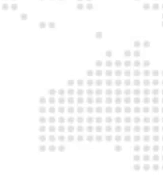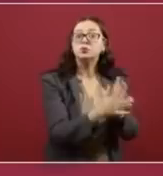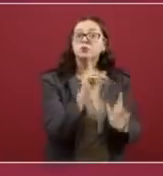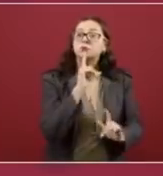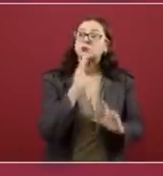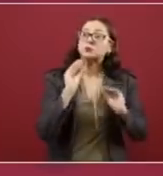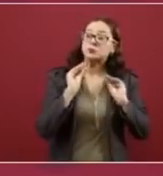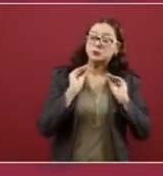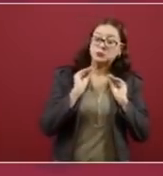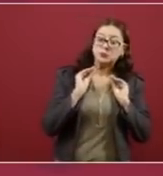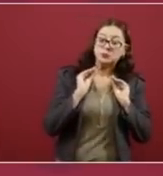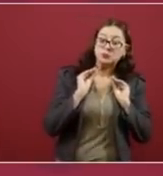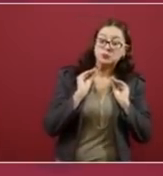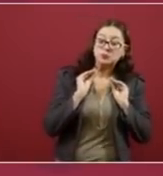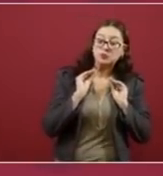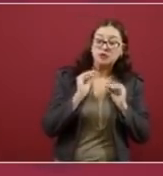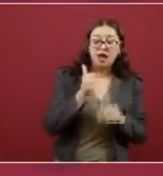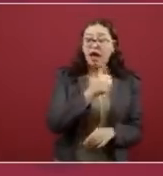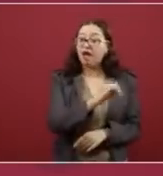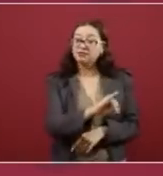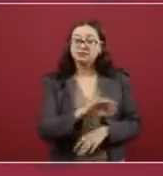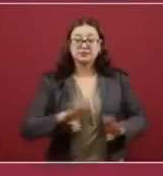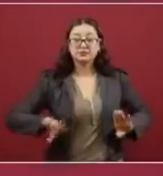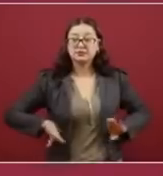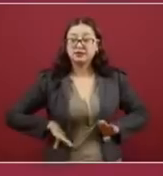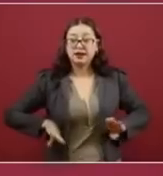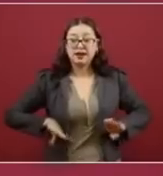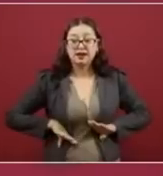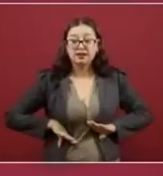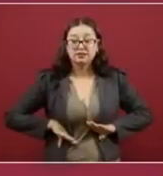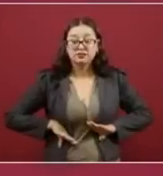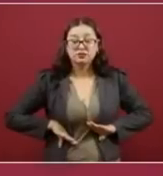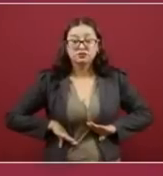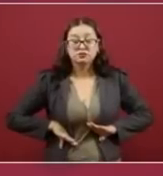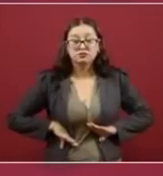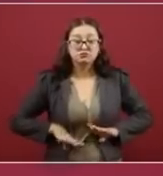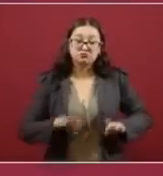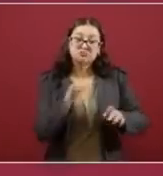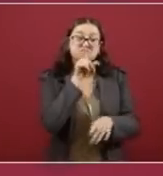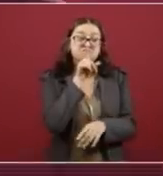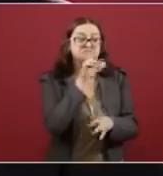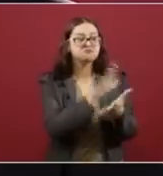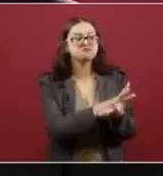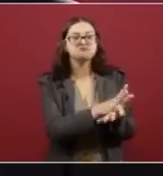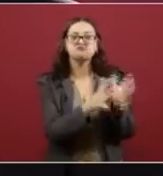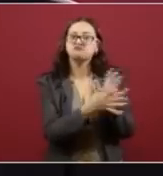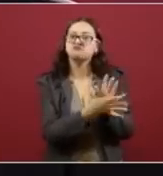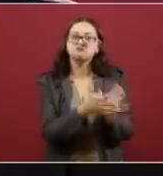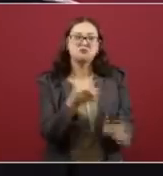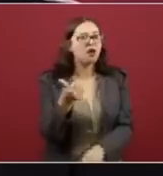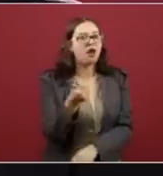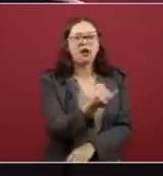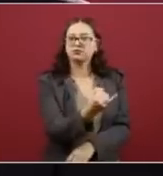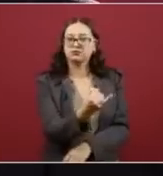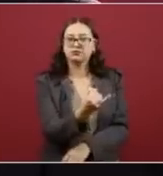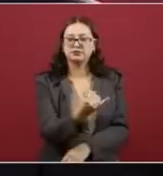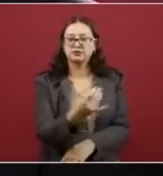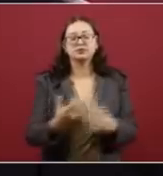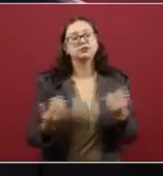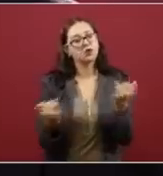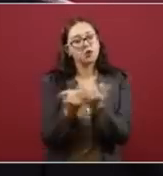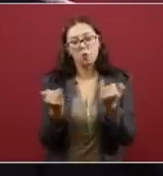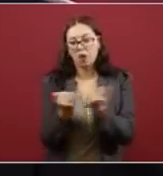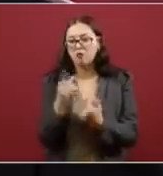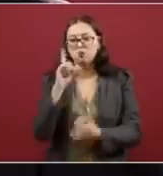el presidente andrés manuel lópez obrador presentó el mecanismo de protección para periodistas y defensores de derechos humanos y resaltó que